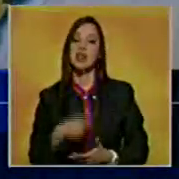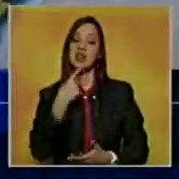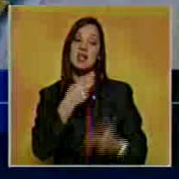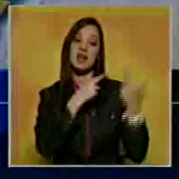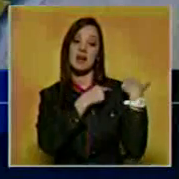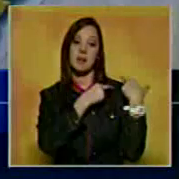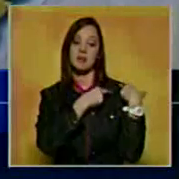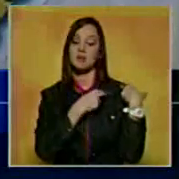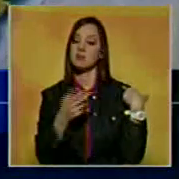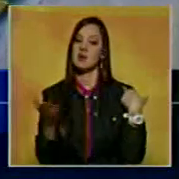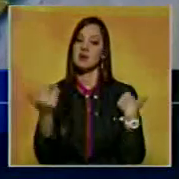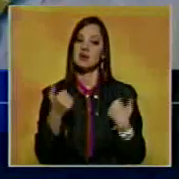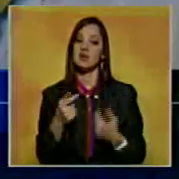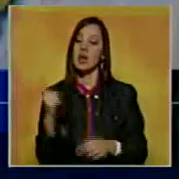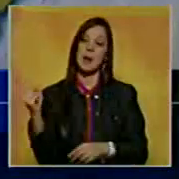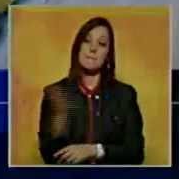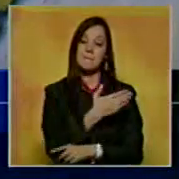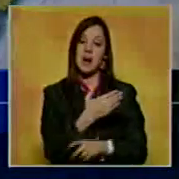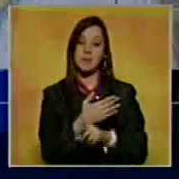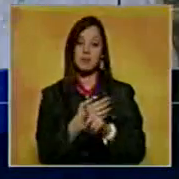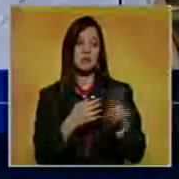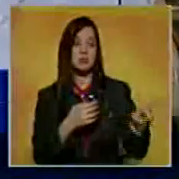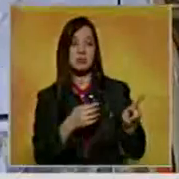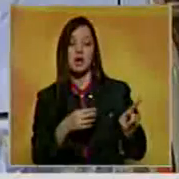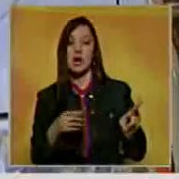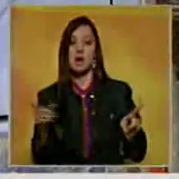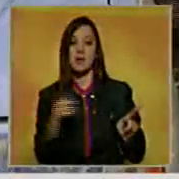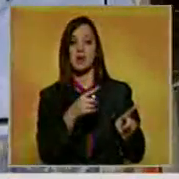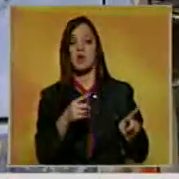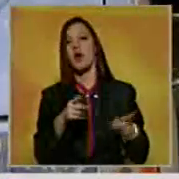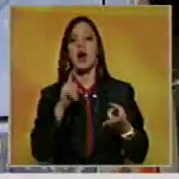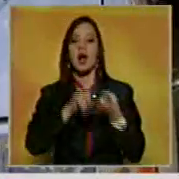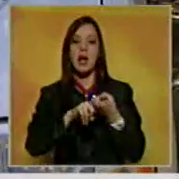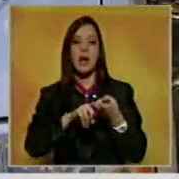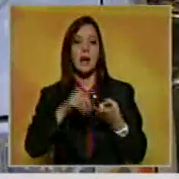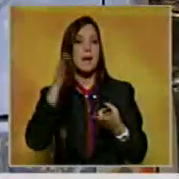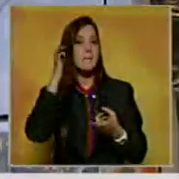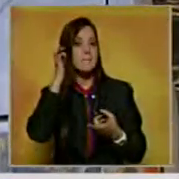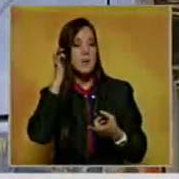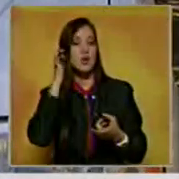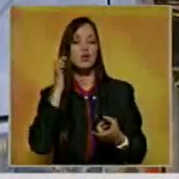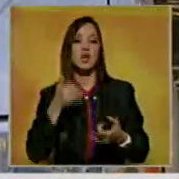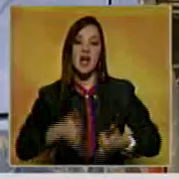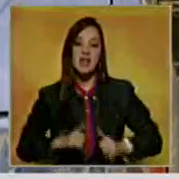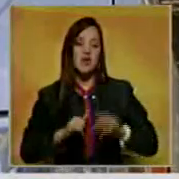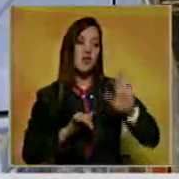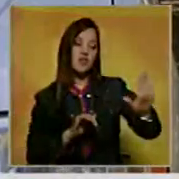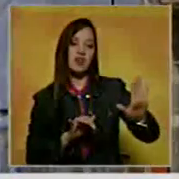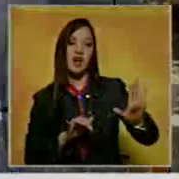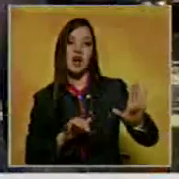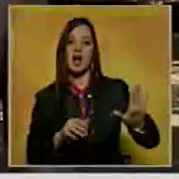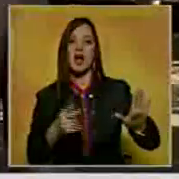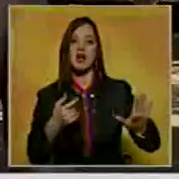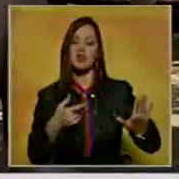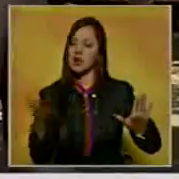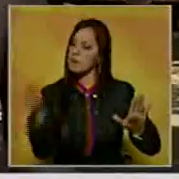lo obligaron a que los llevara a su casa, donde lo esperaba su esposa y sus hijos. La víctima se opuso y